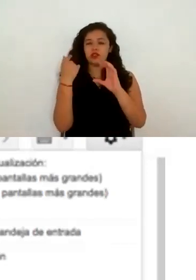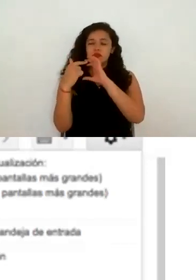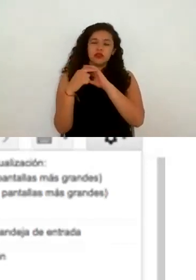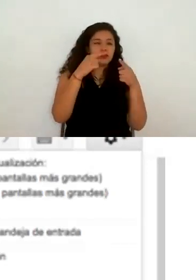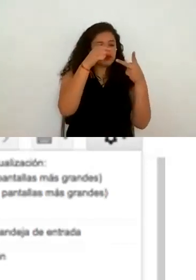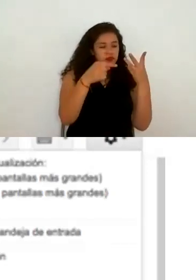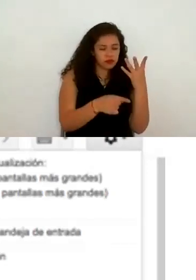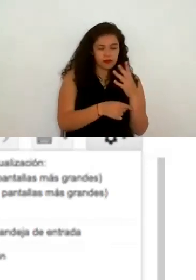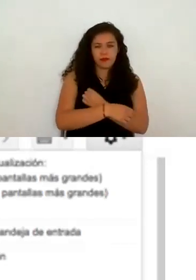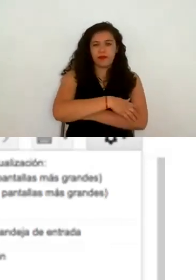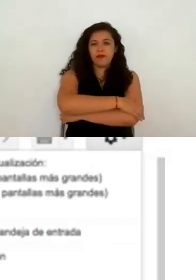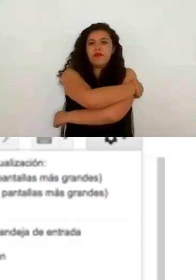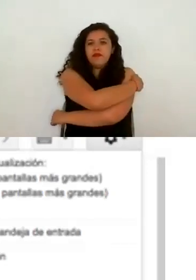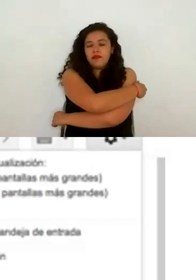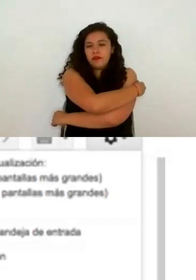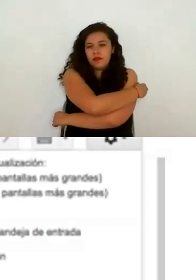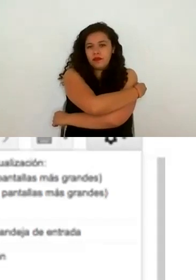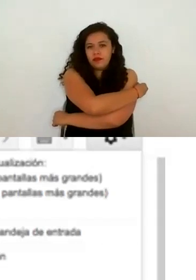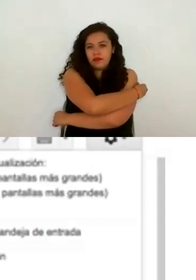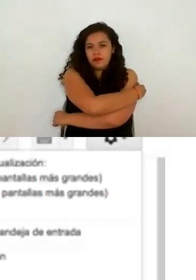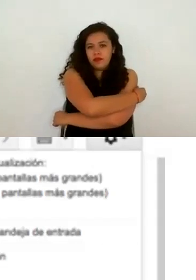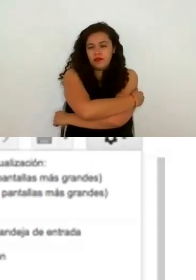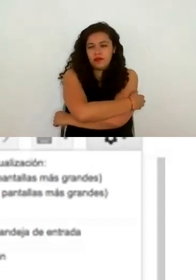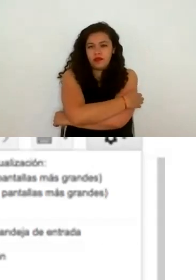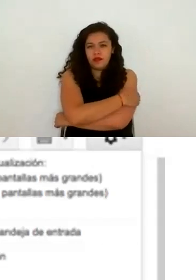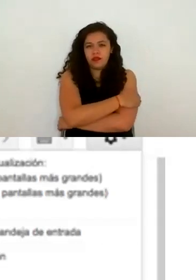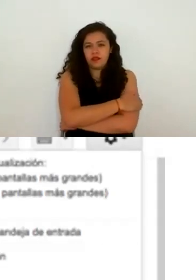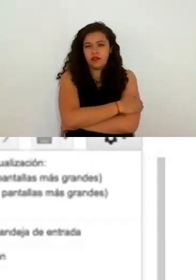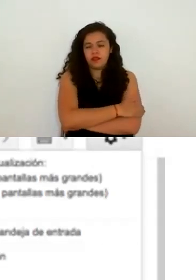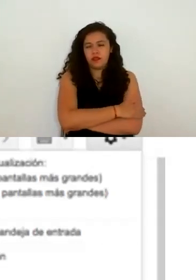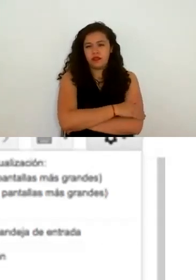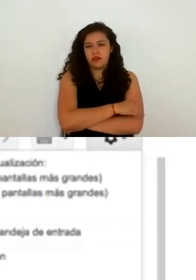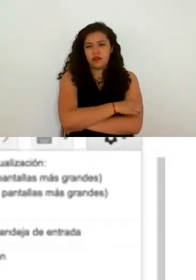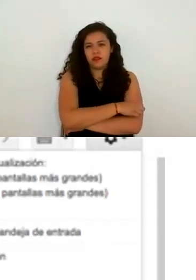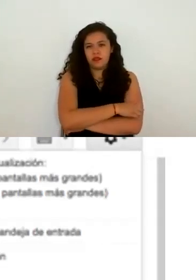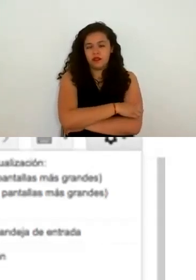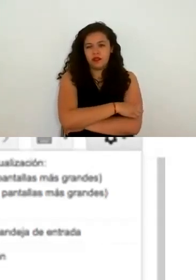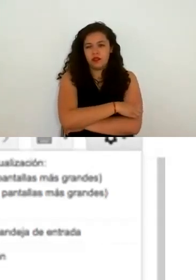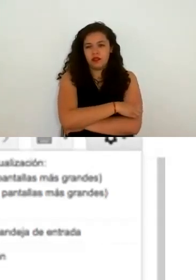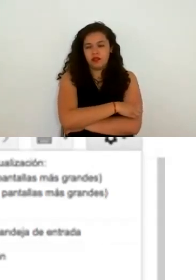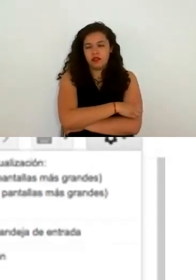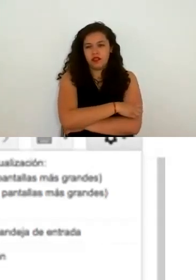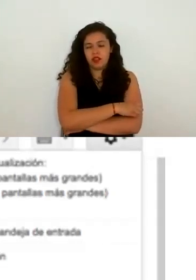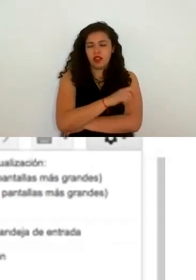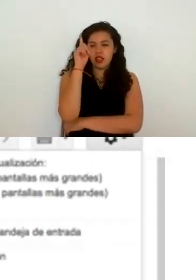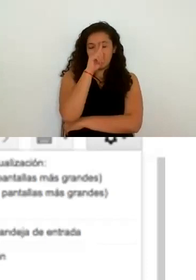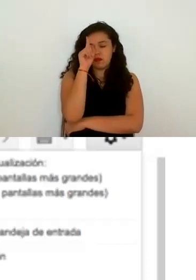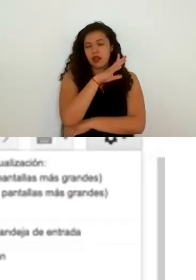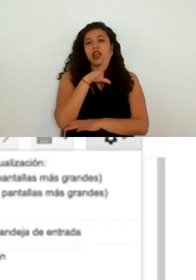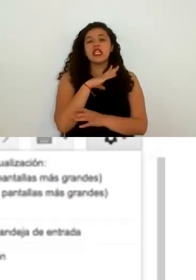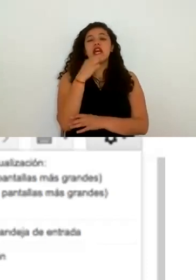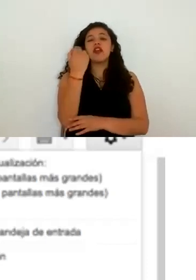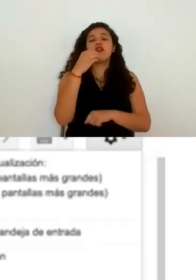La recomendación es que en los asuntos tengan como asuntos estandarizados de acuerdo a sus